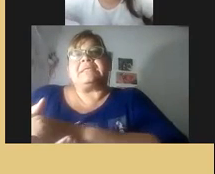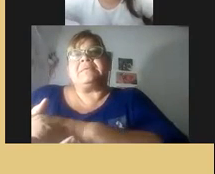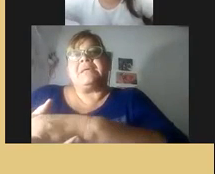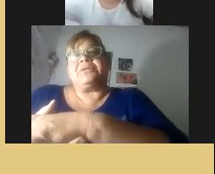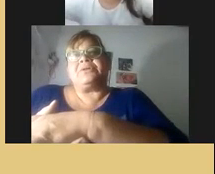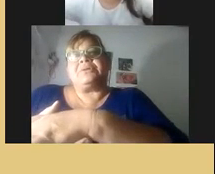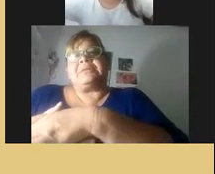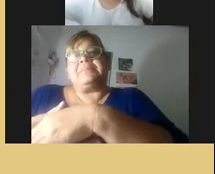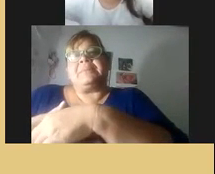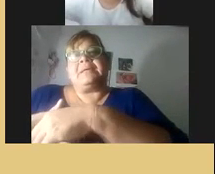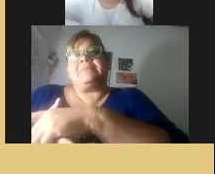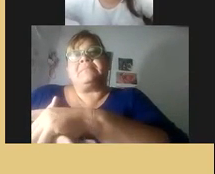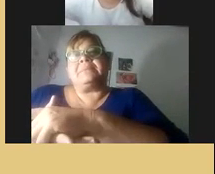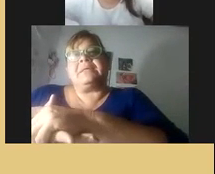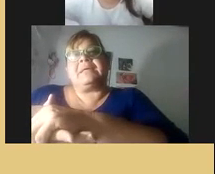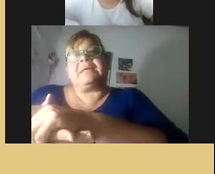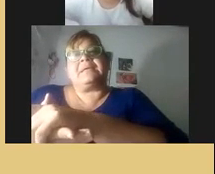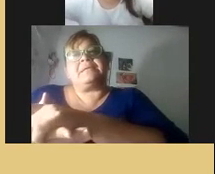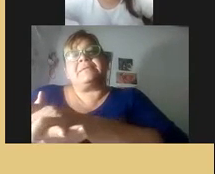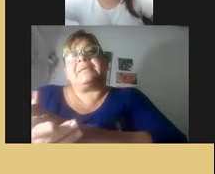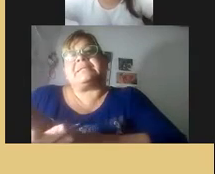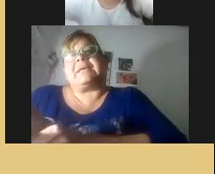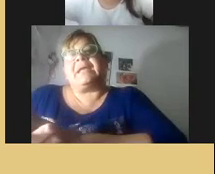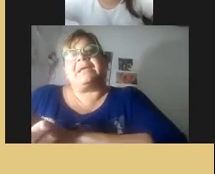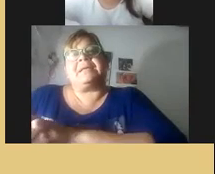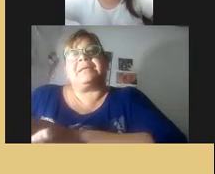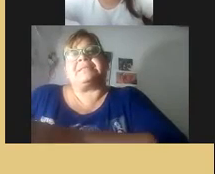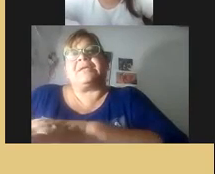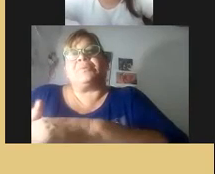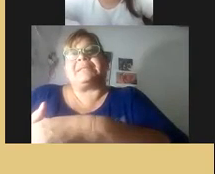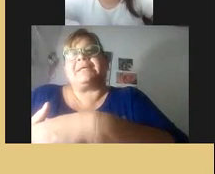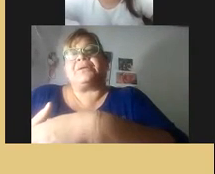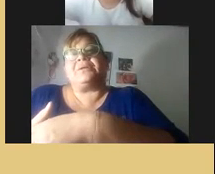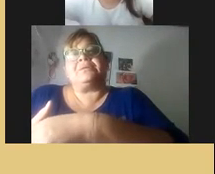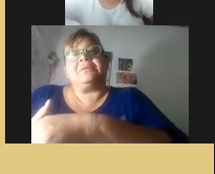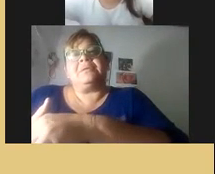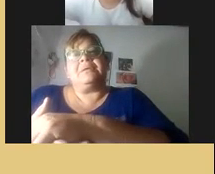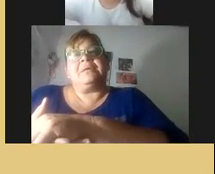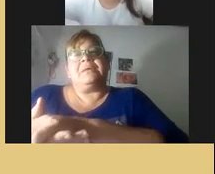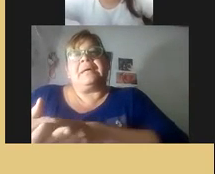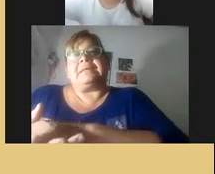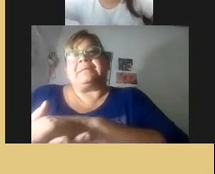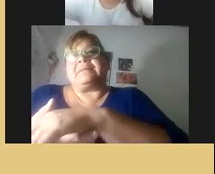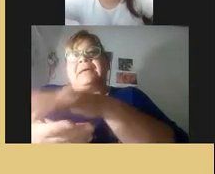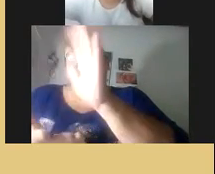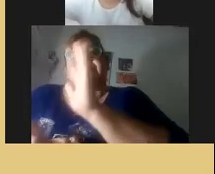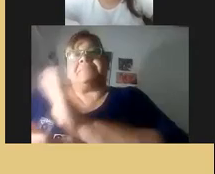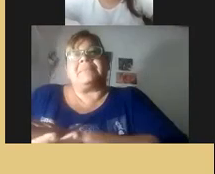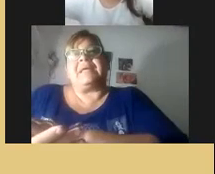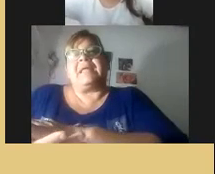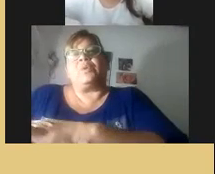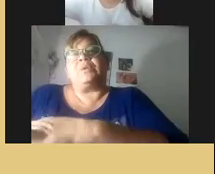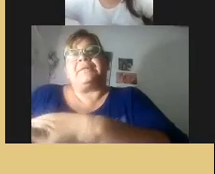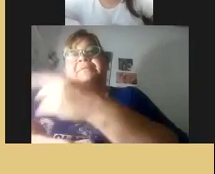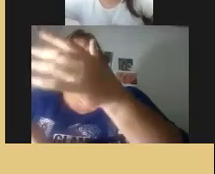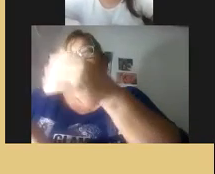tiene crecimiento también desde que está en el seno materno hasta